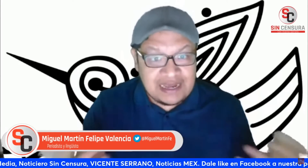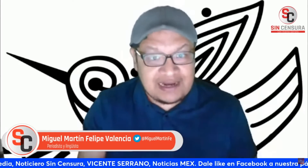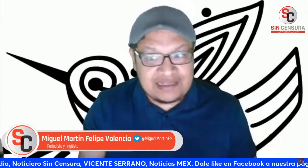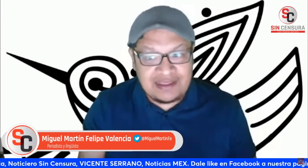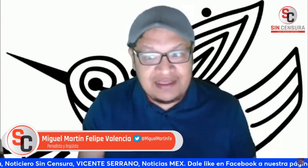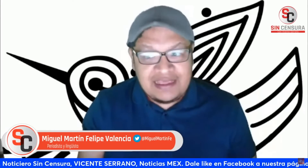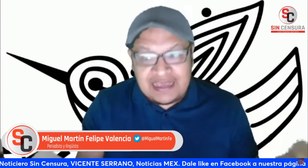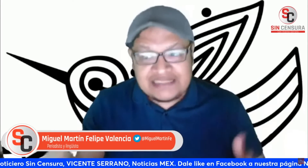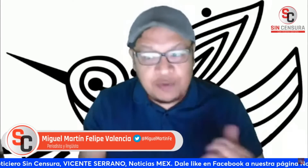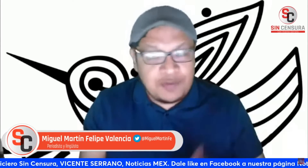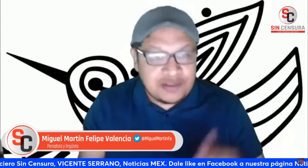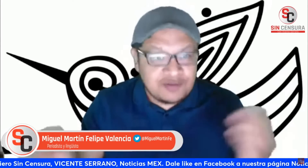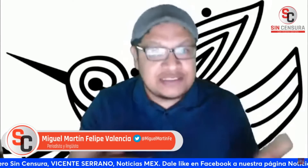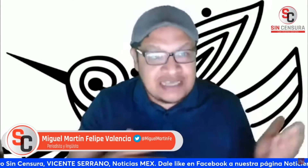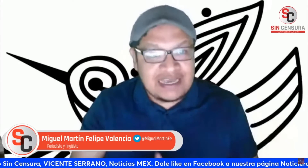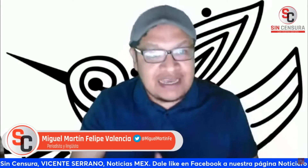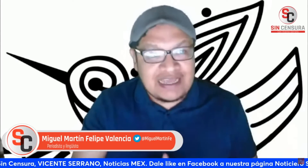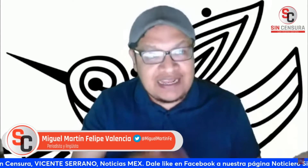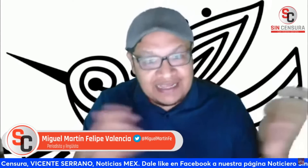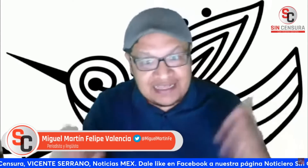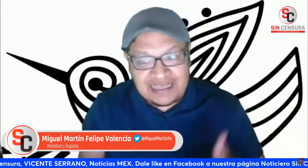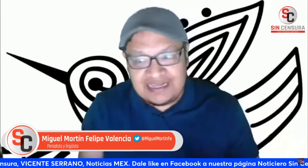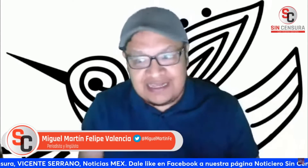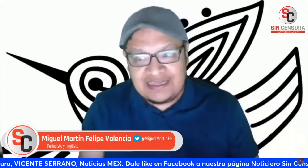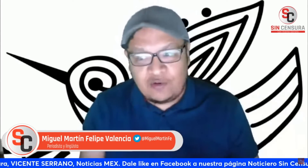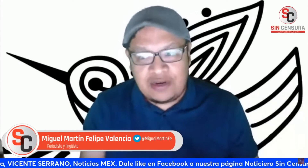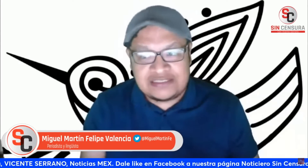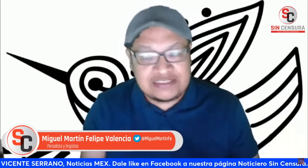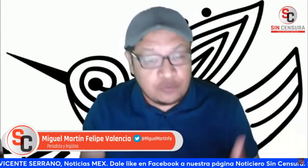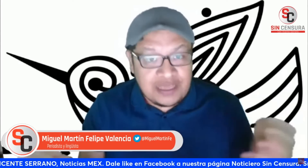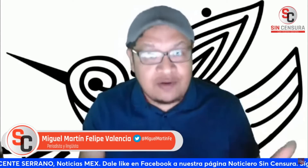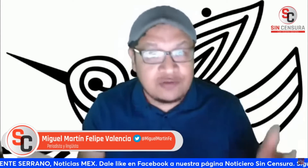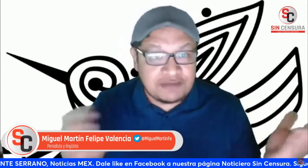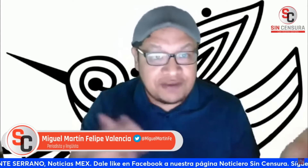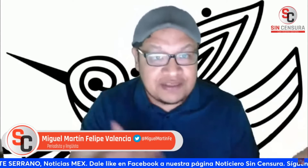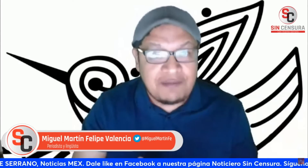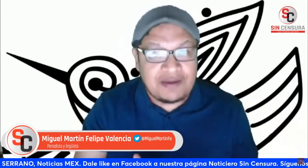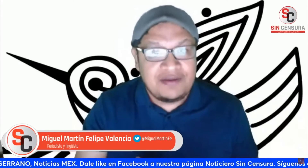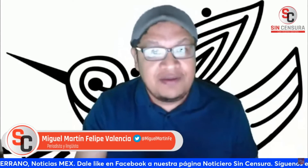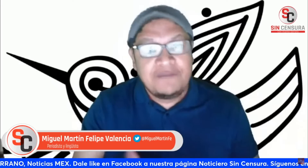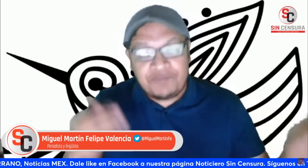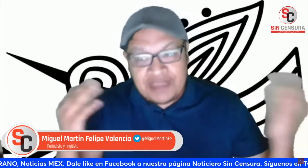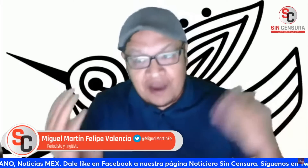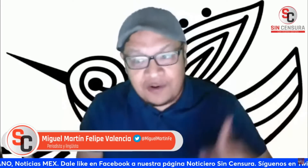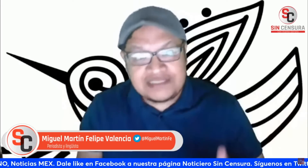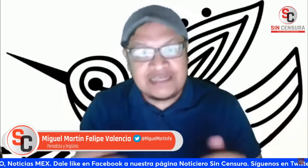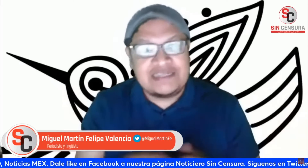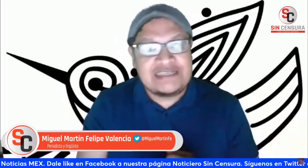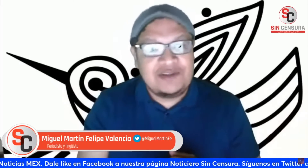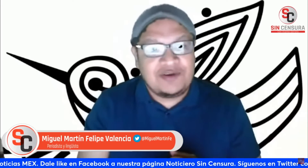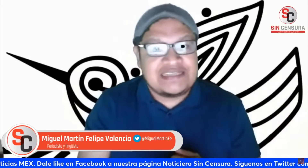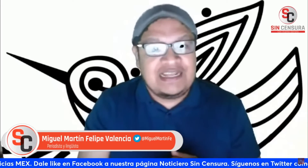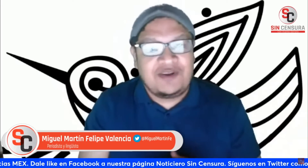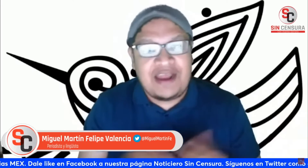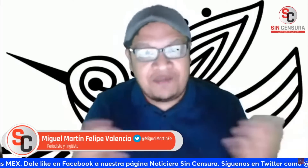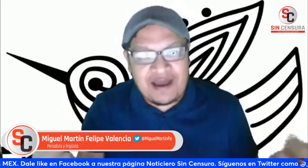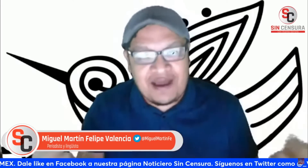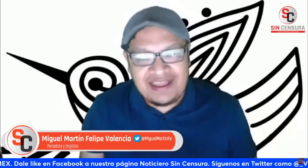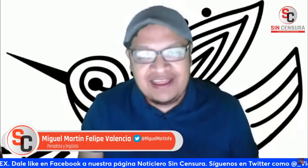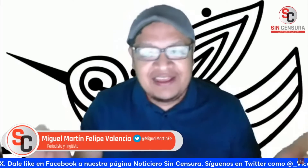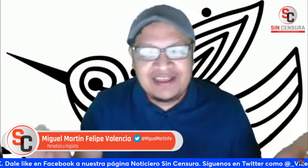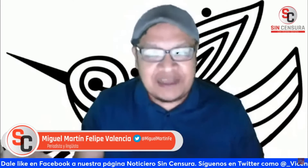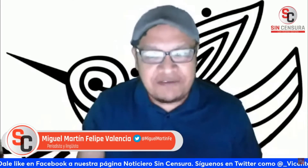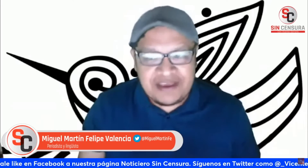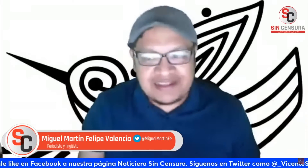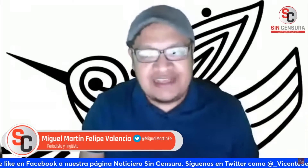Andrea Legarreta. En ese momento nos decían que el dólar si subía no nos afectaba. Y ahora están diciendo que si el dólar